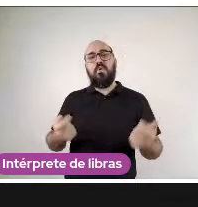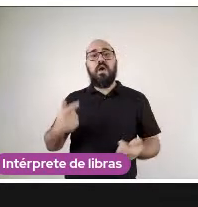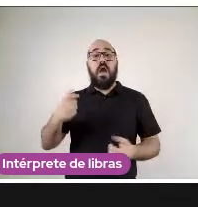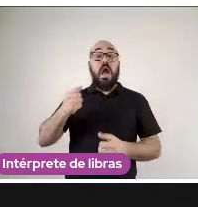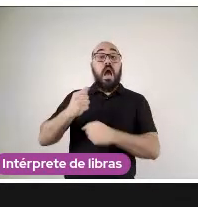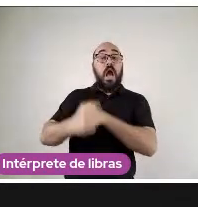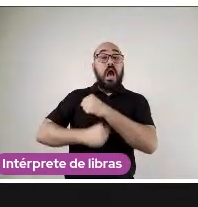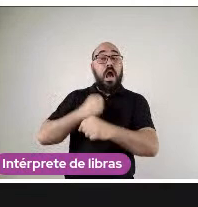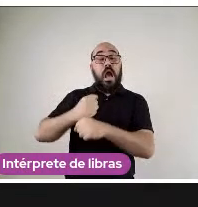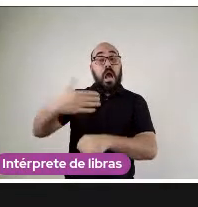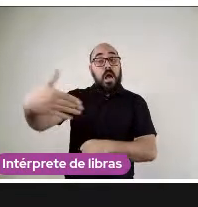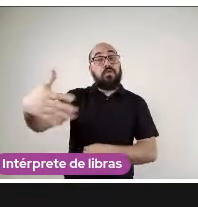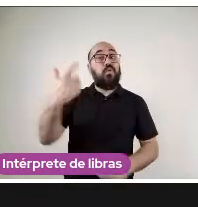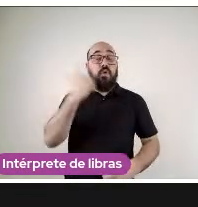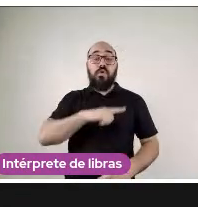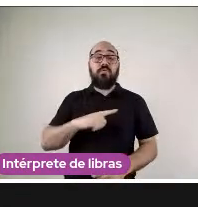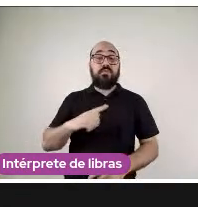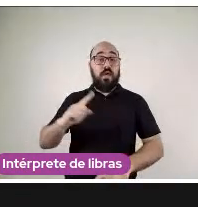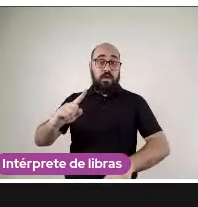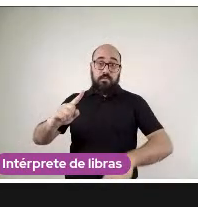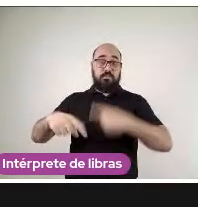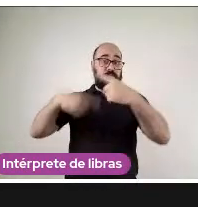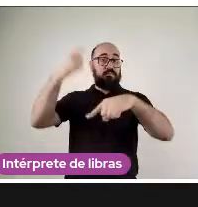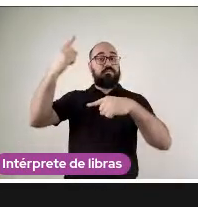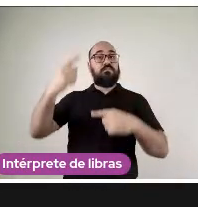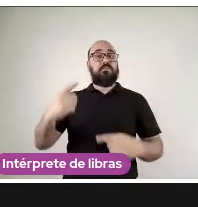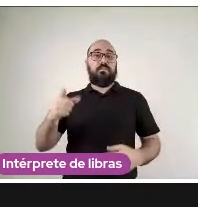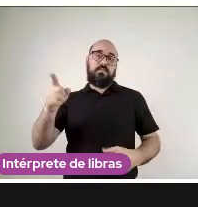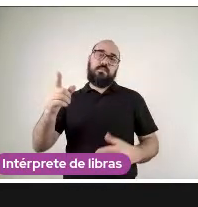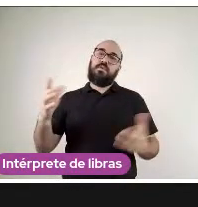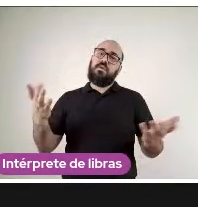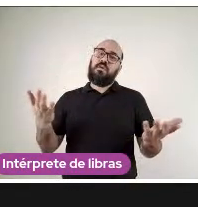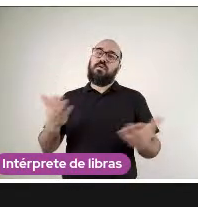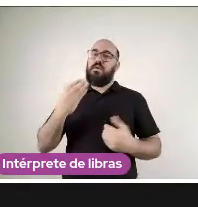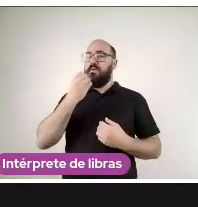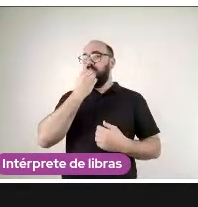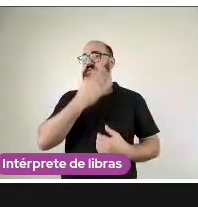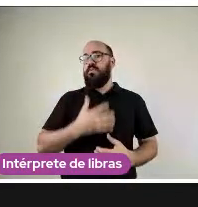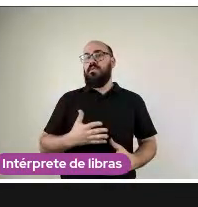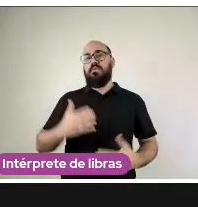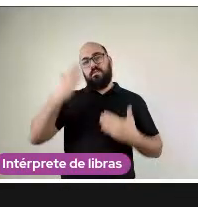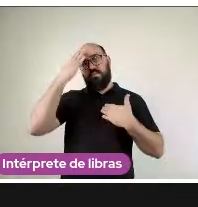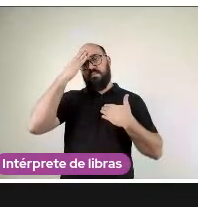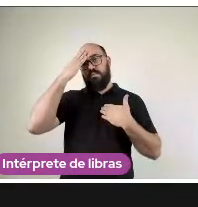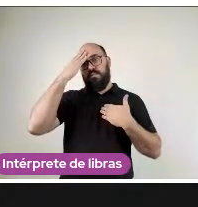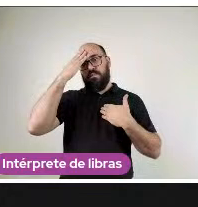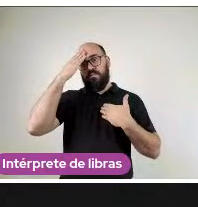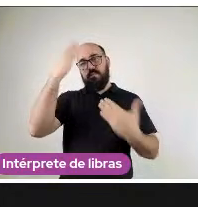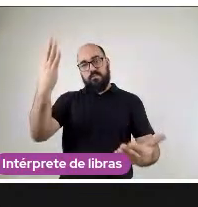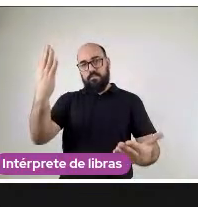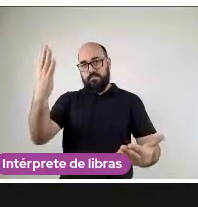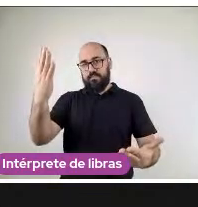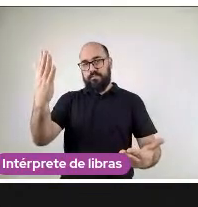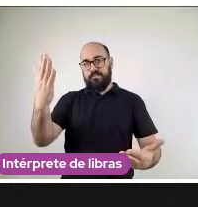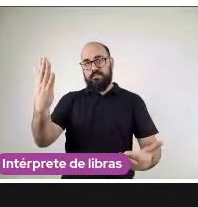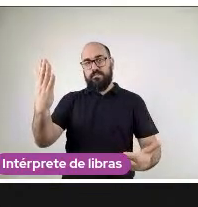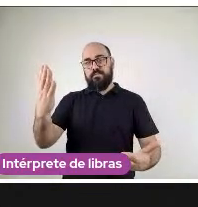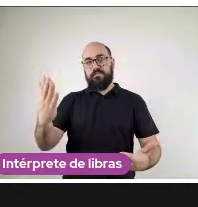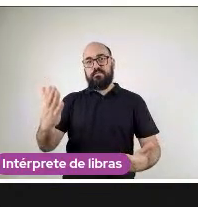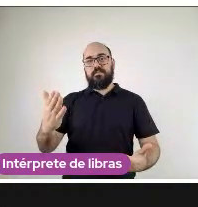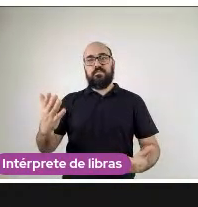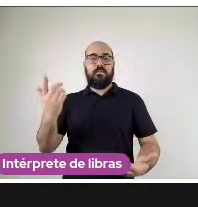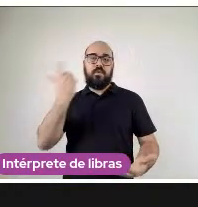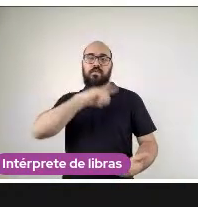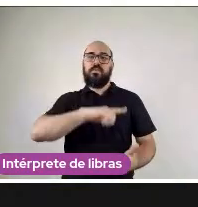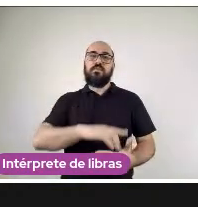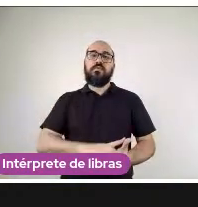Cualquier persona que quiera saber más me puede escribir al email o seguirnos a las diferentes cuentas de Instagram para